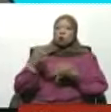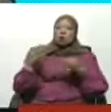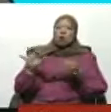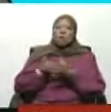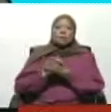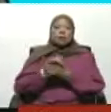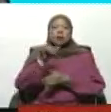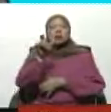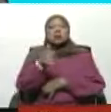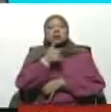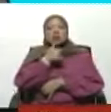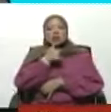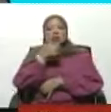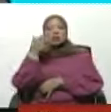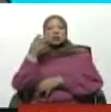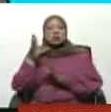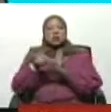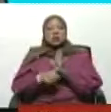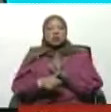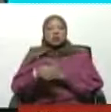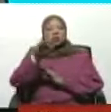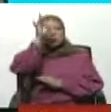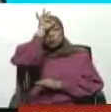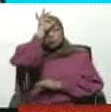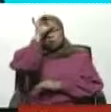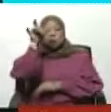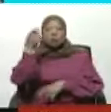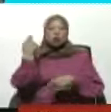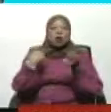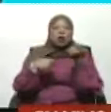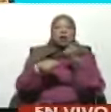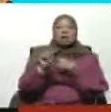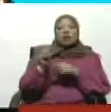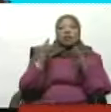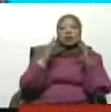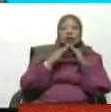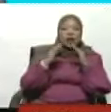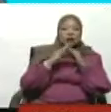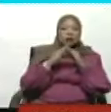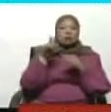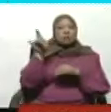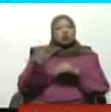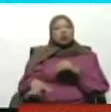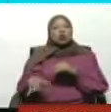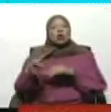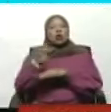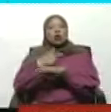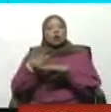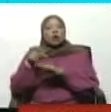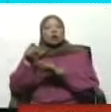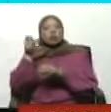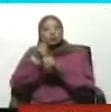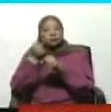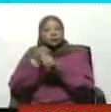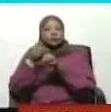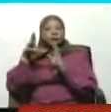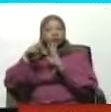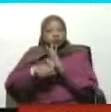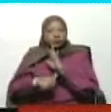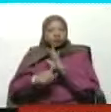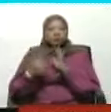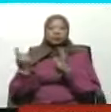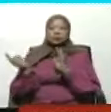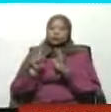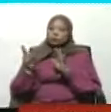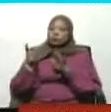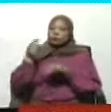manos, quién sabe de quién, de un gestor o quién sabe de quién, sino que el pueblo sepa aquí en este